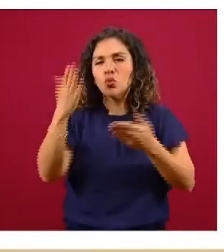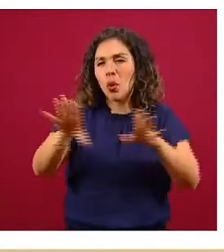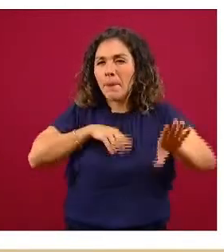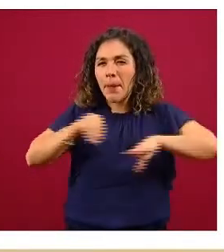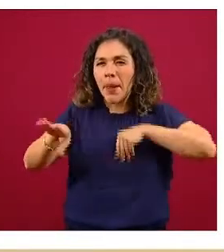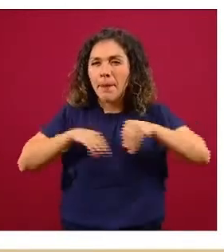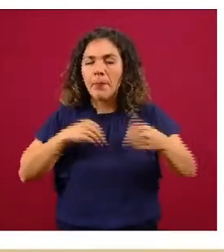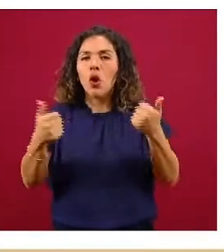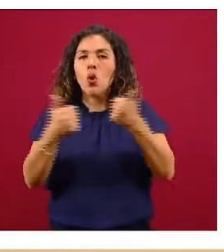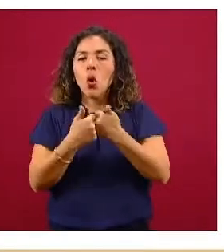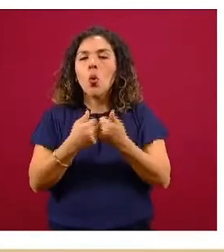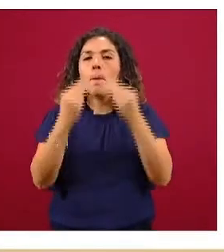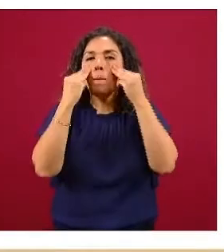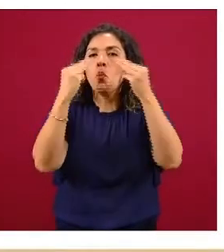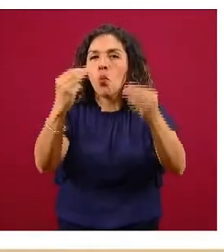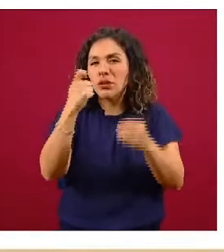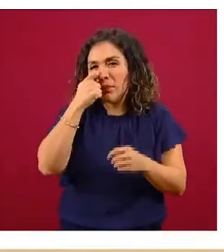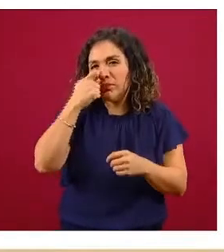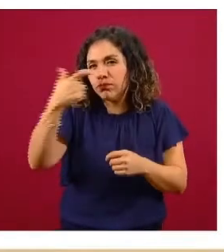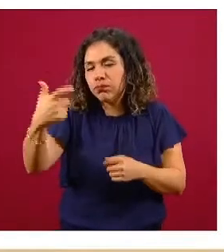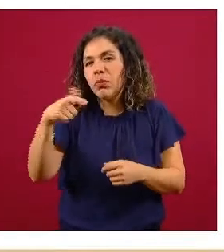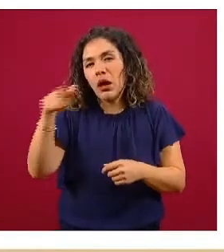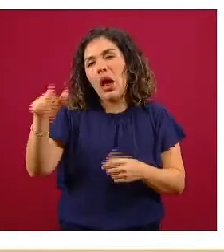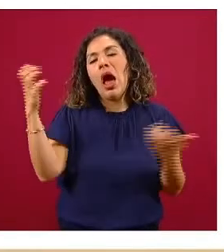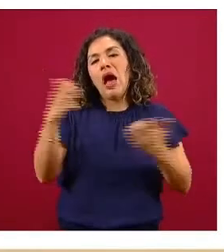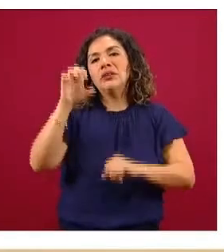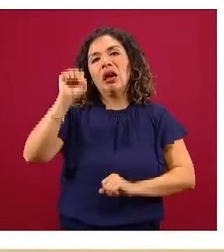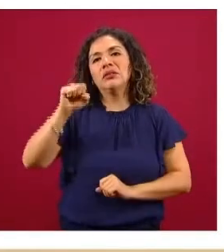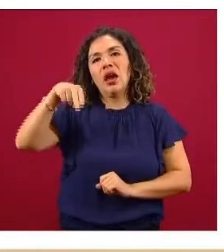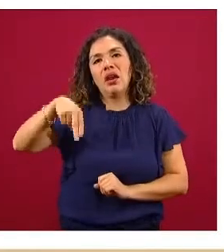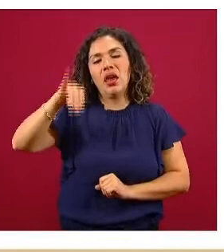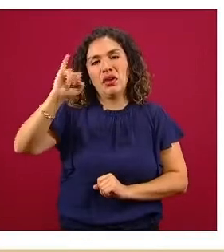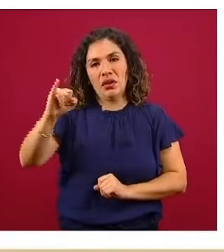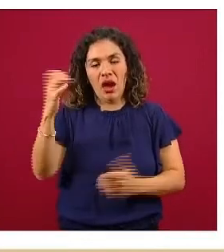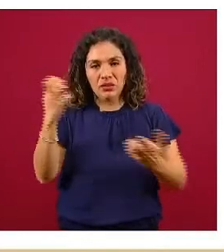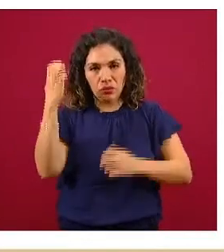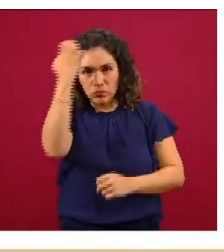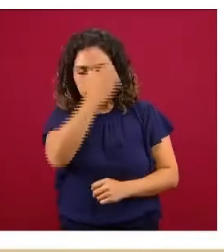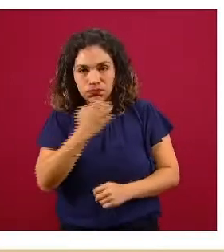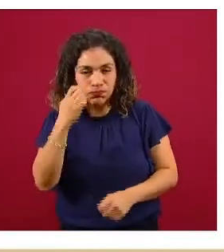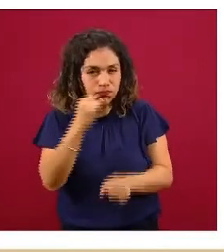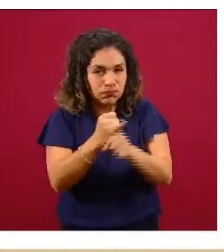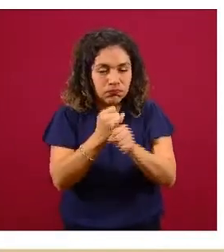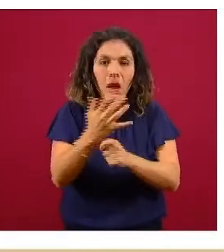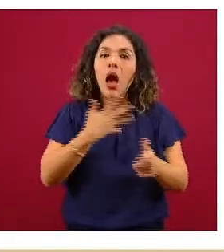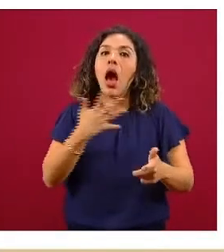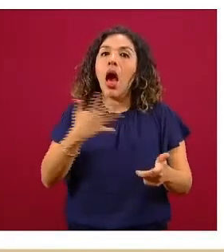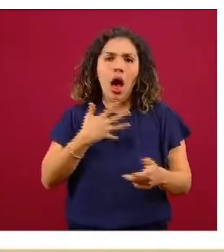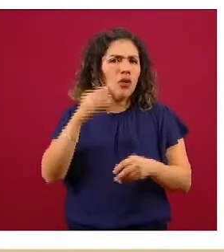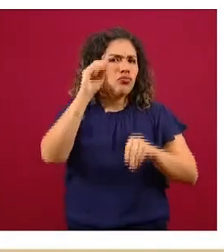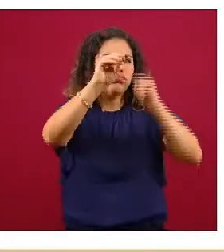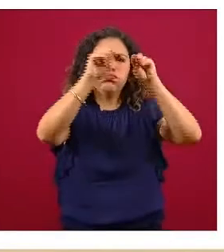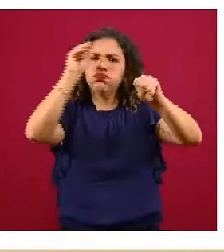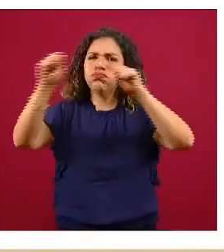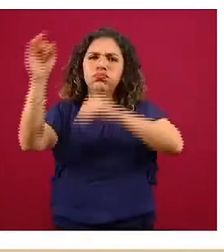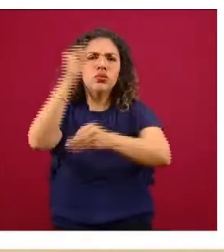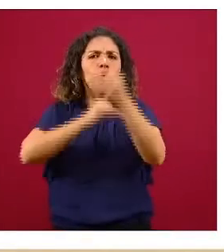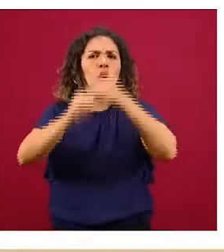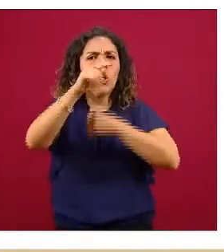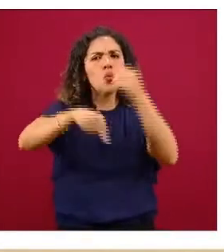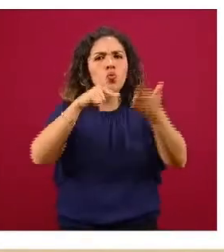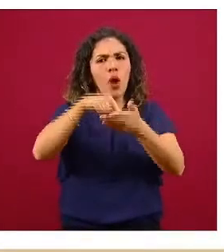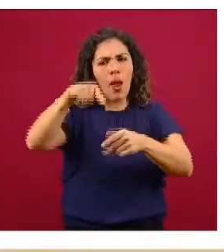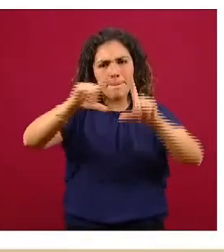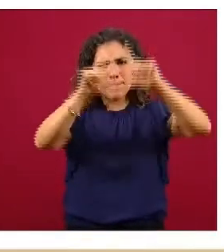la toma de una muestra. Esto lo hace el Sistema Nacional de Vigilancia Epidemiológica, que opera en todas las unidades en el